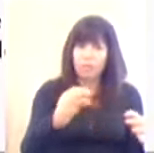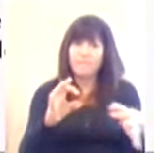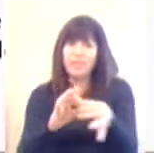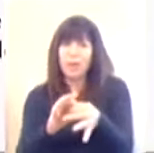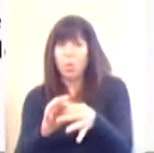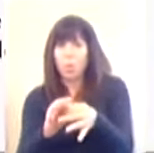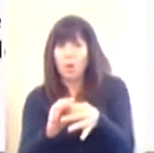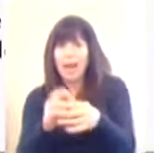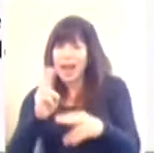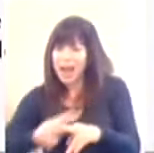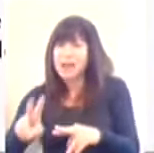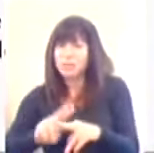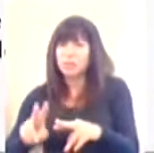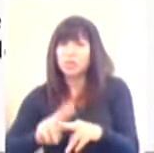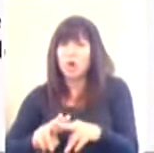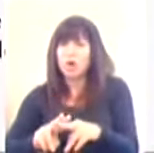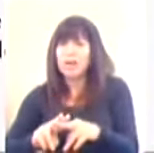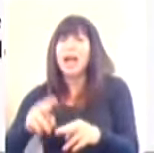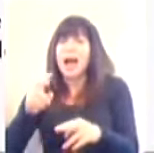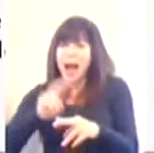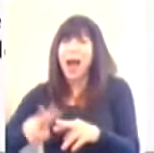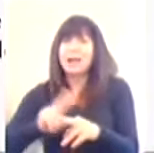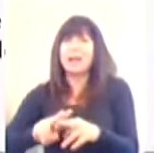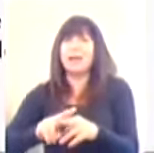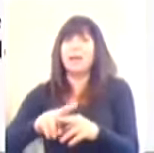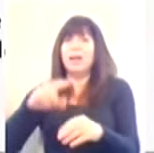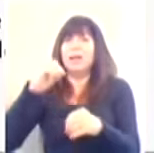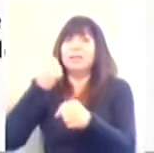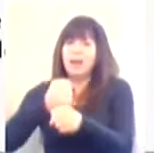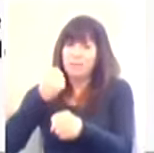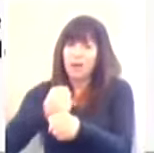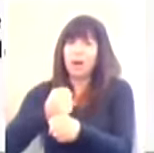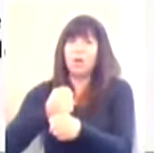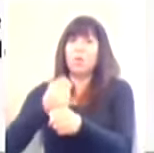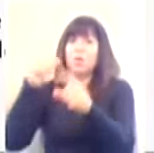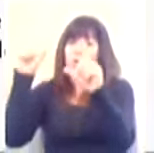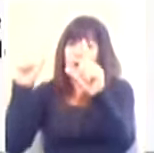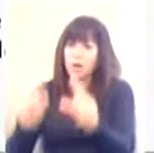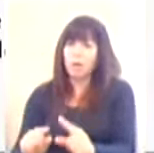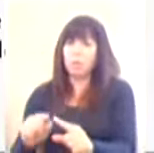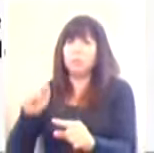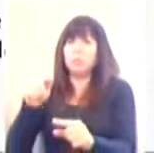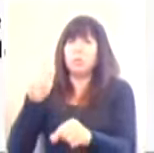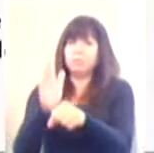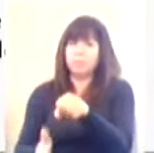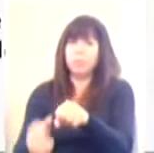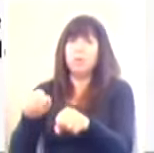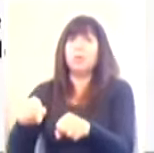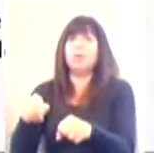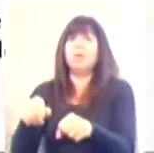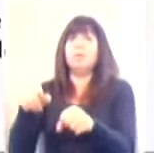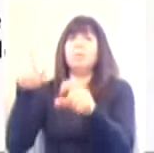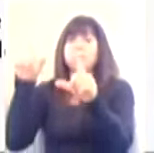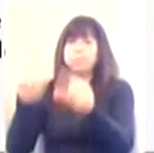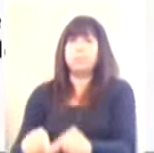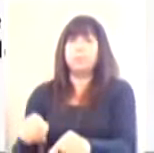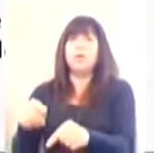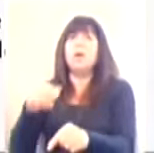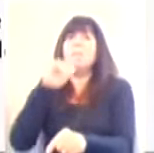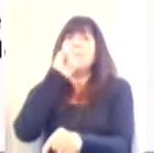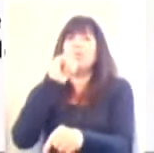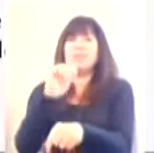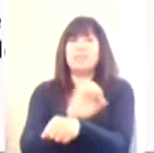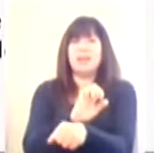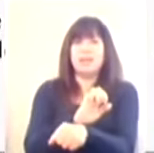la contingente creación de empleo, inversión y reducción de la pobreza energética. Y esos